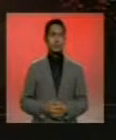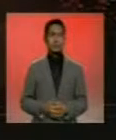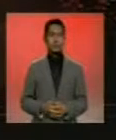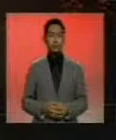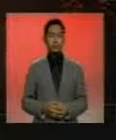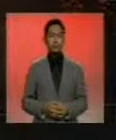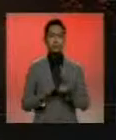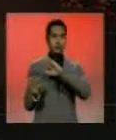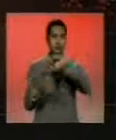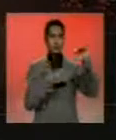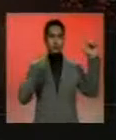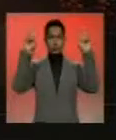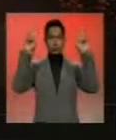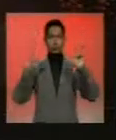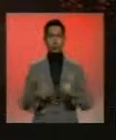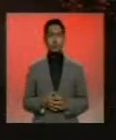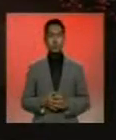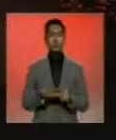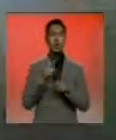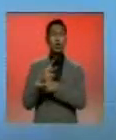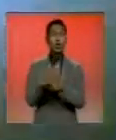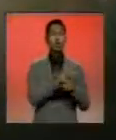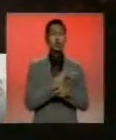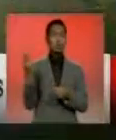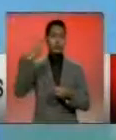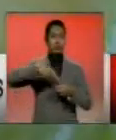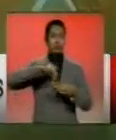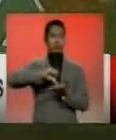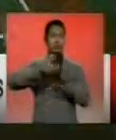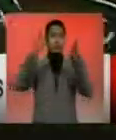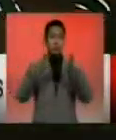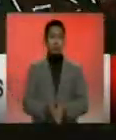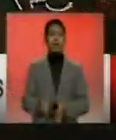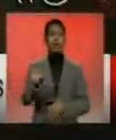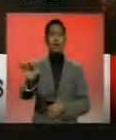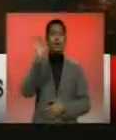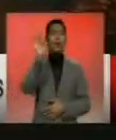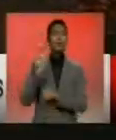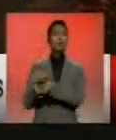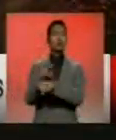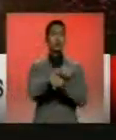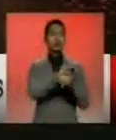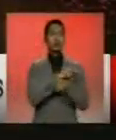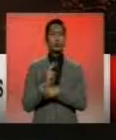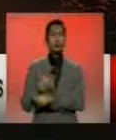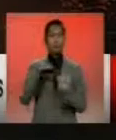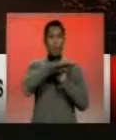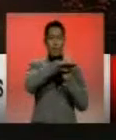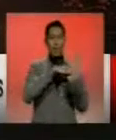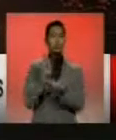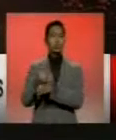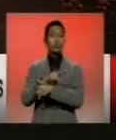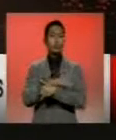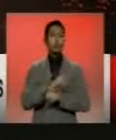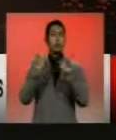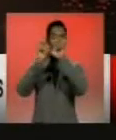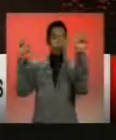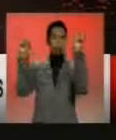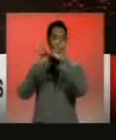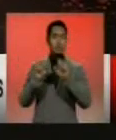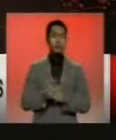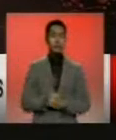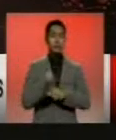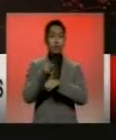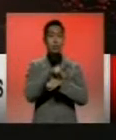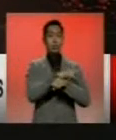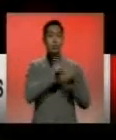Y en otros temas, el Pleno del Consejo de Participación Ciudadana designó a los superintendentes de compañías y de bancos. La superintendenta de